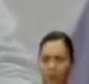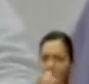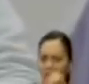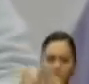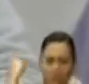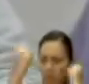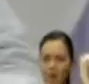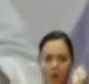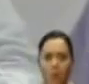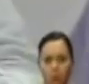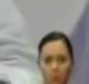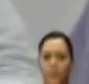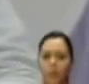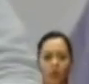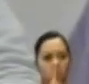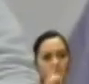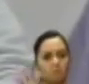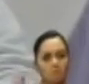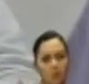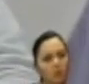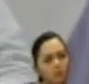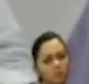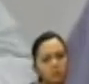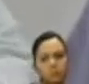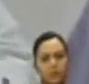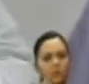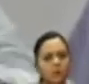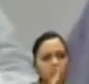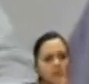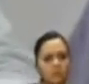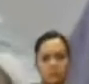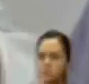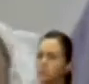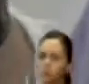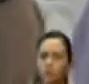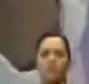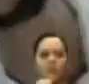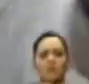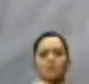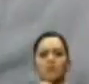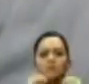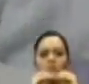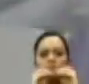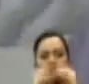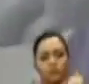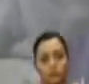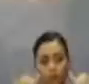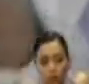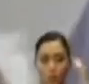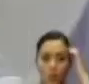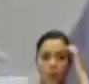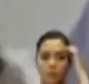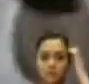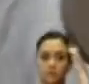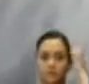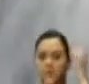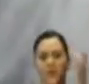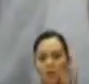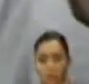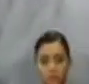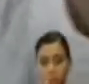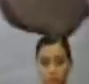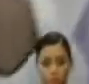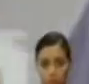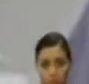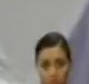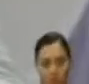que estamos viviendo y reaccionemos rápidamente. O sea, las carencias son enormes. Yo los invito algún día, incluso si yo no estoy, tú los puedes llevar. Pero hoy día justo